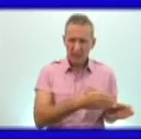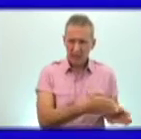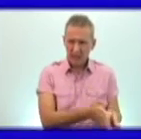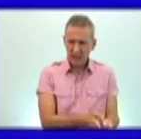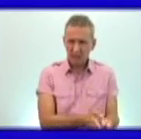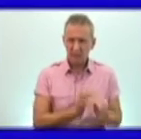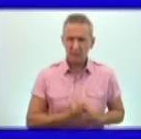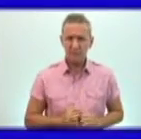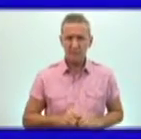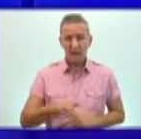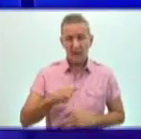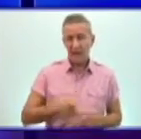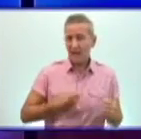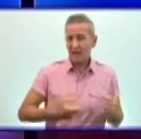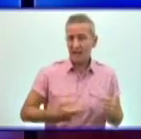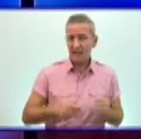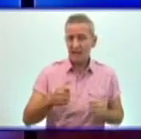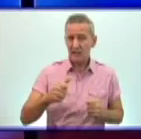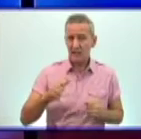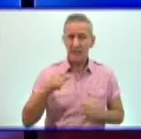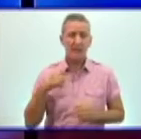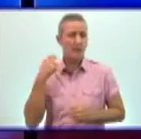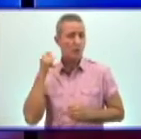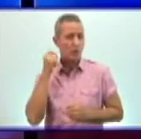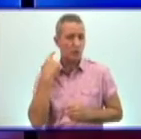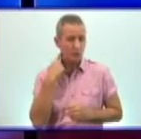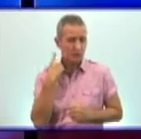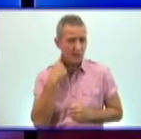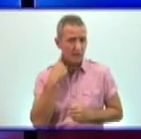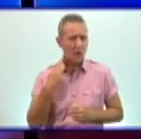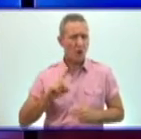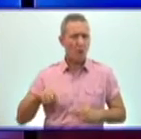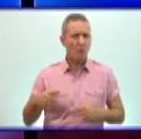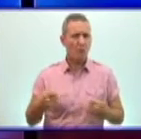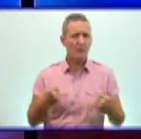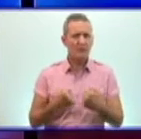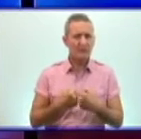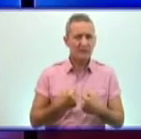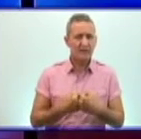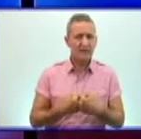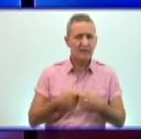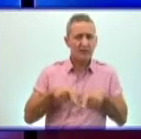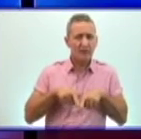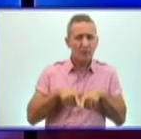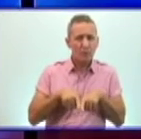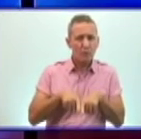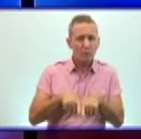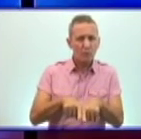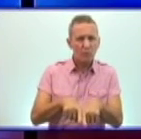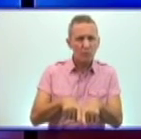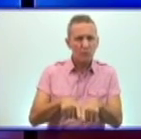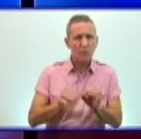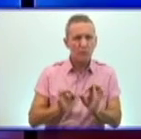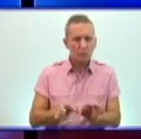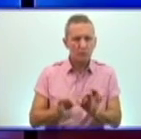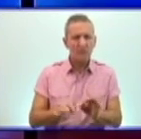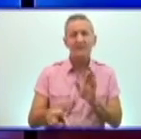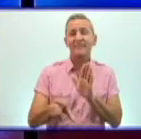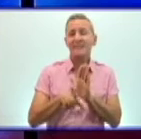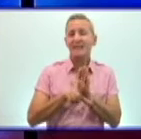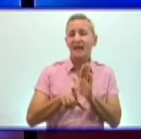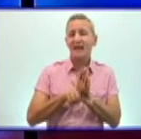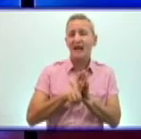existiera en la guerra de los 10 años. ¿Pero por qué se opuso? Porque estaba apegado precisamente a la ley, a